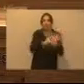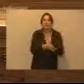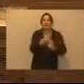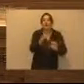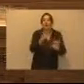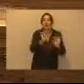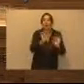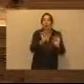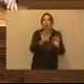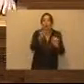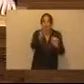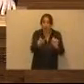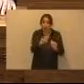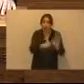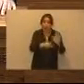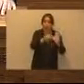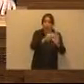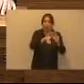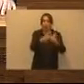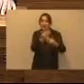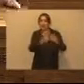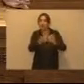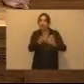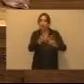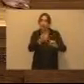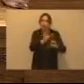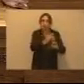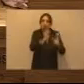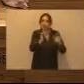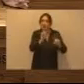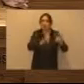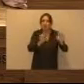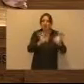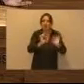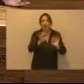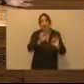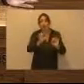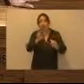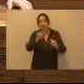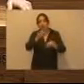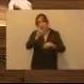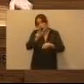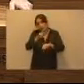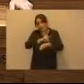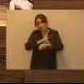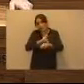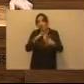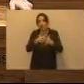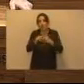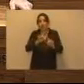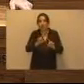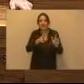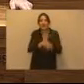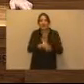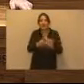desde que el paciente se incluye hasta que se soluciona, y pacientes en espera no estructural, que son aquellos pacientes cuya espera no